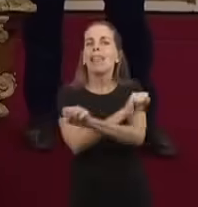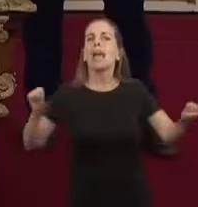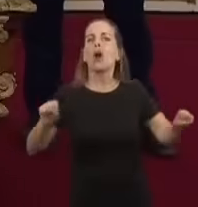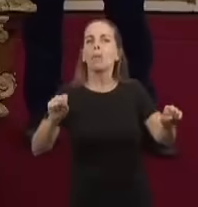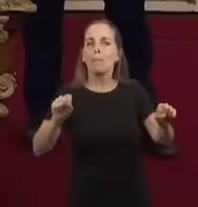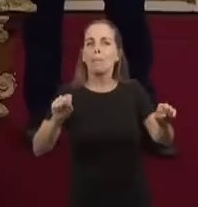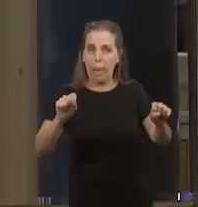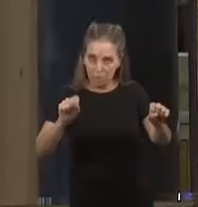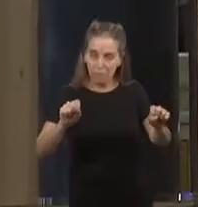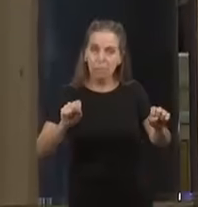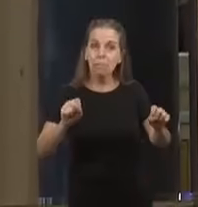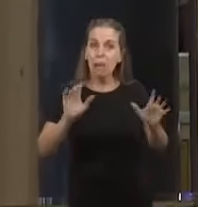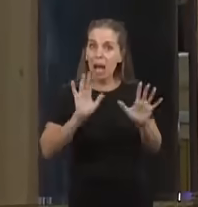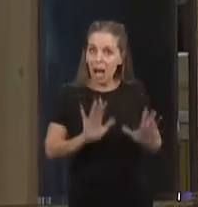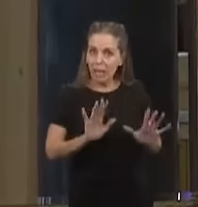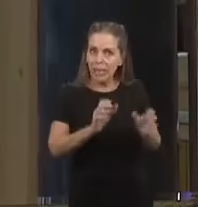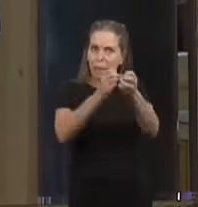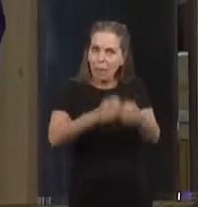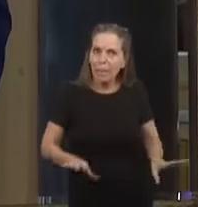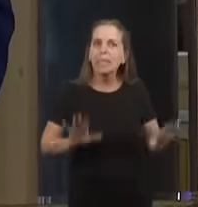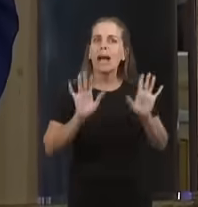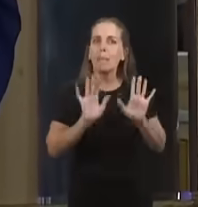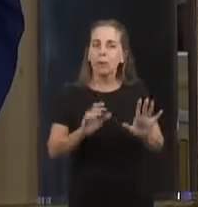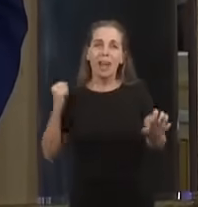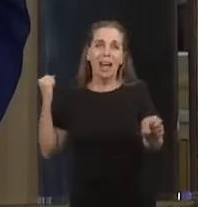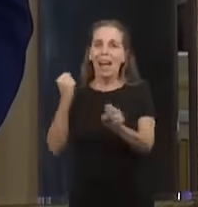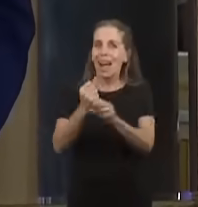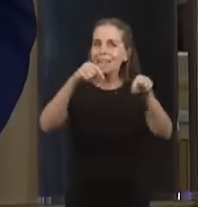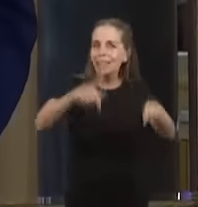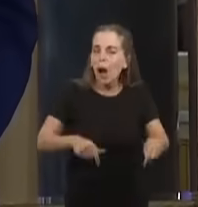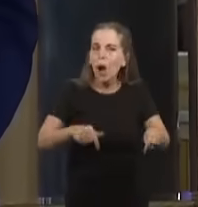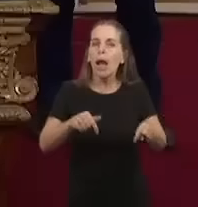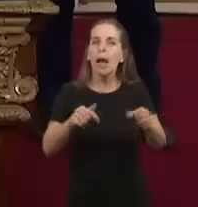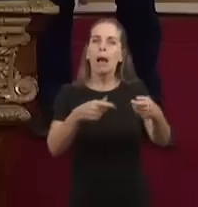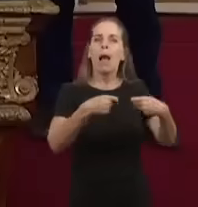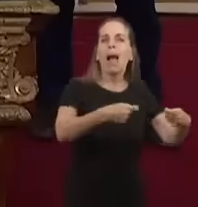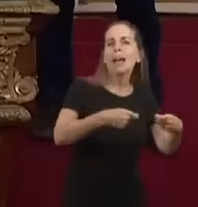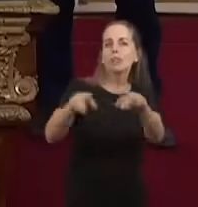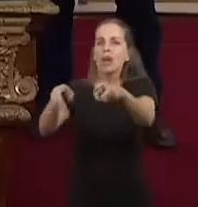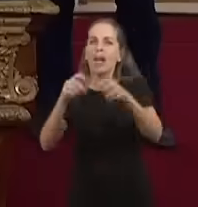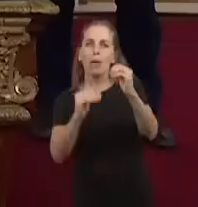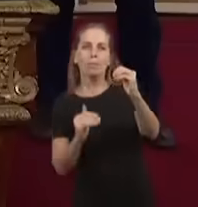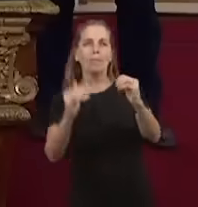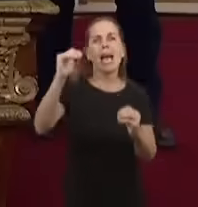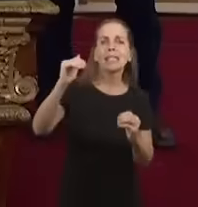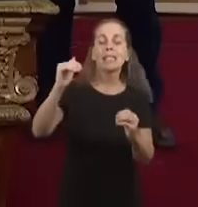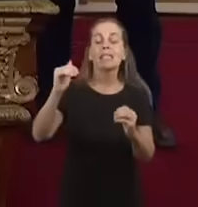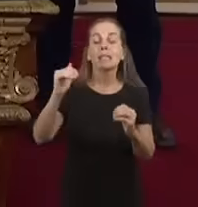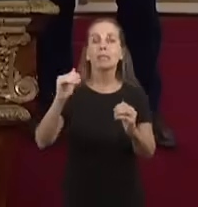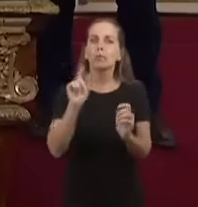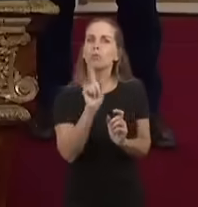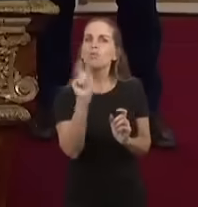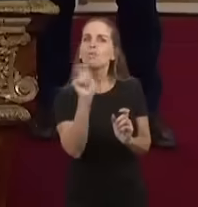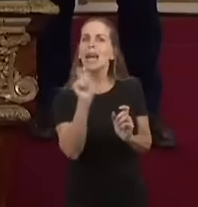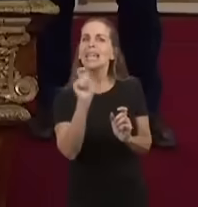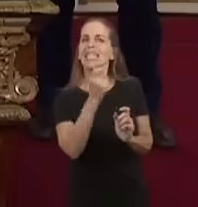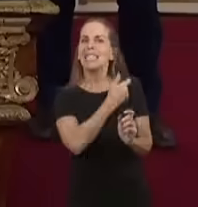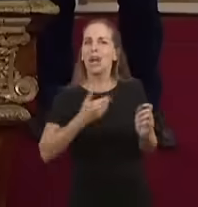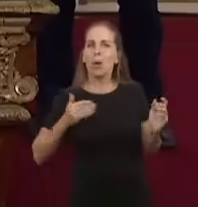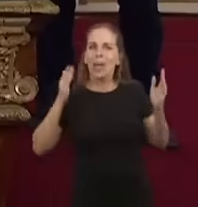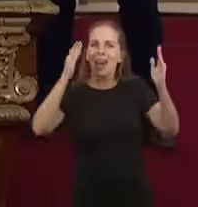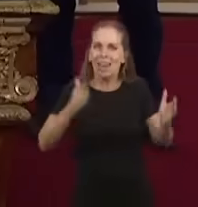nuestra historia así es como hemos logrado alcanzar El superal Financiero en tan solo un mes de gobierno un hito que no tiene